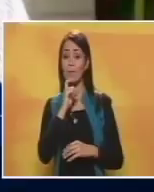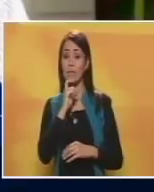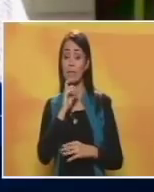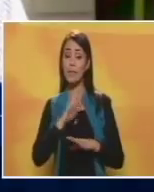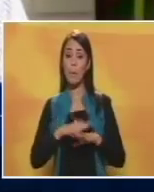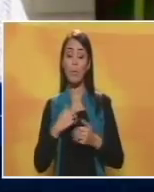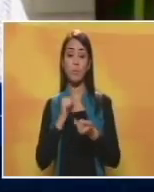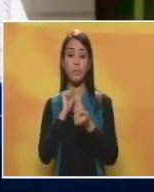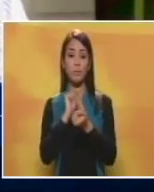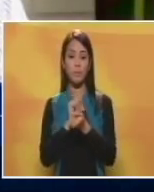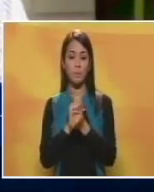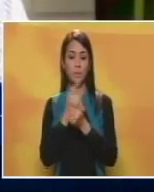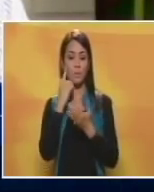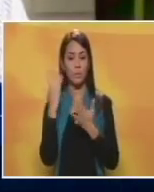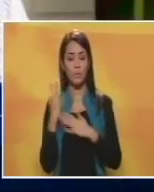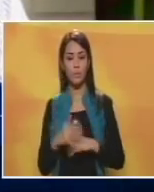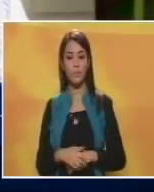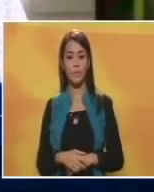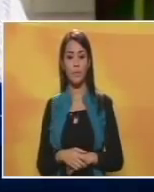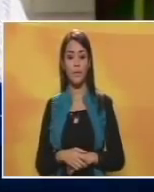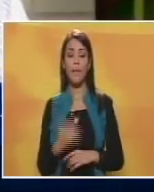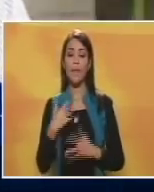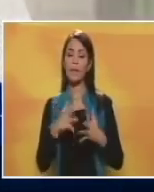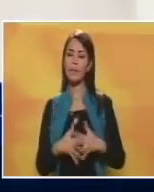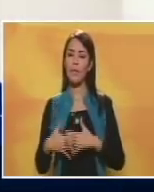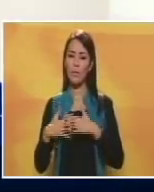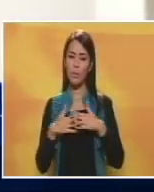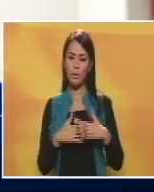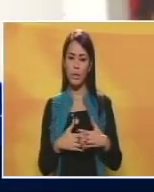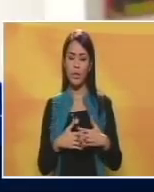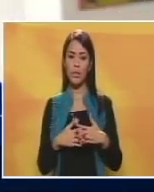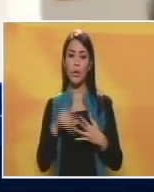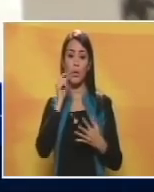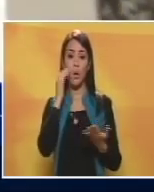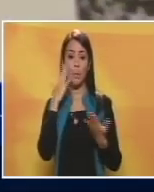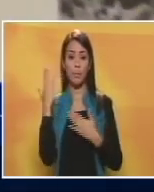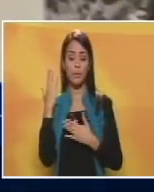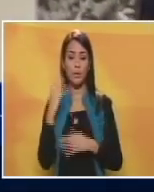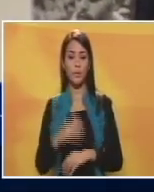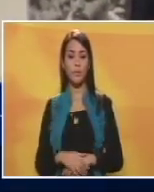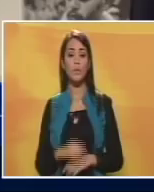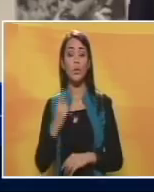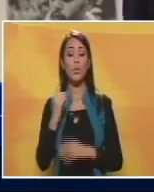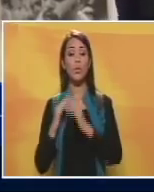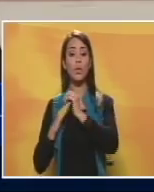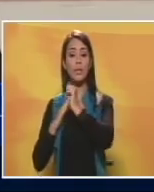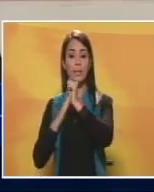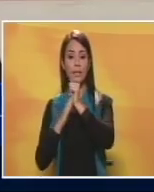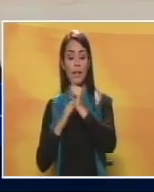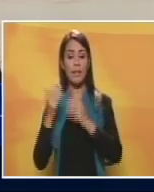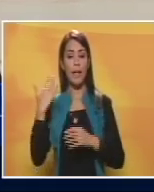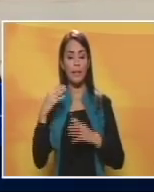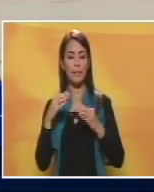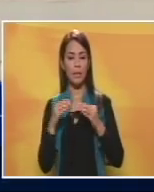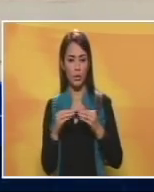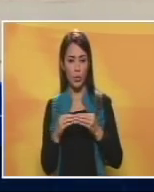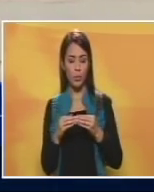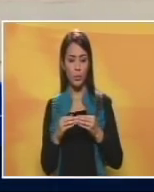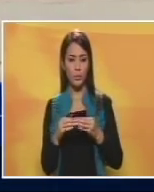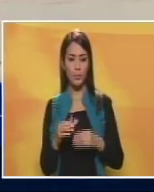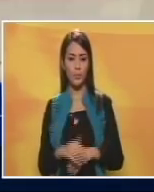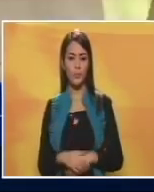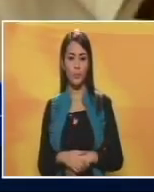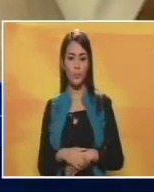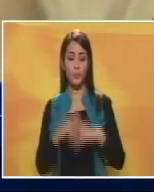la detención con fines de extradición a Estados Unidos de Jesús Santucci, uno de los líderes de la exguerrilla. El sujeto